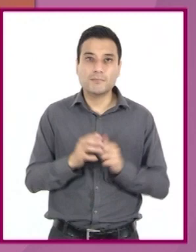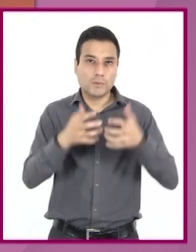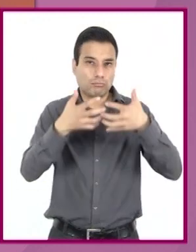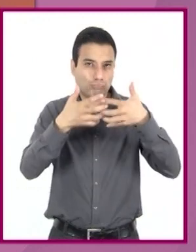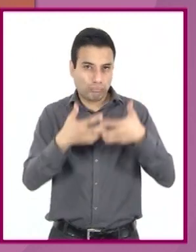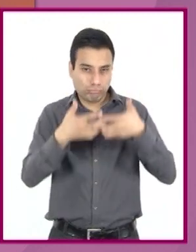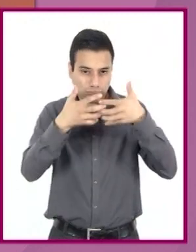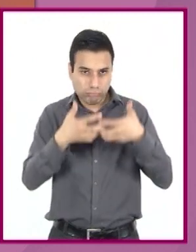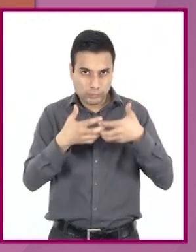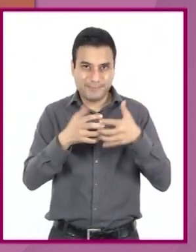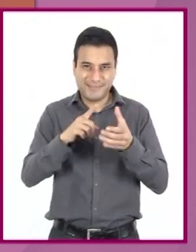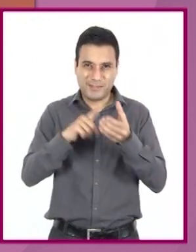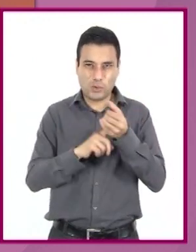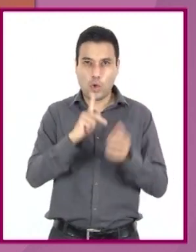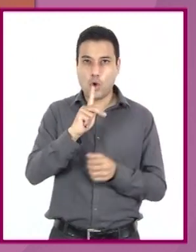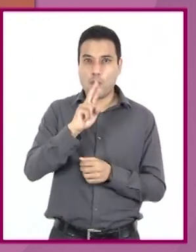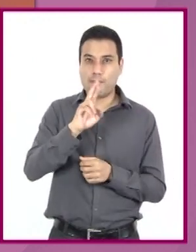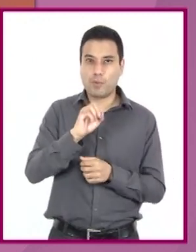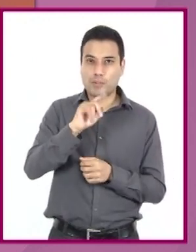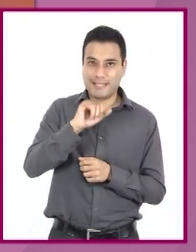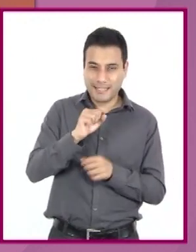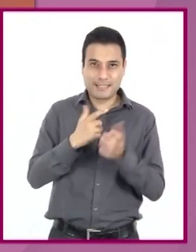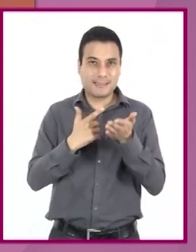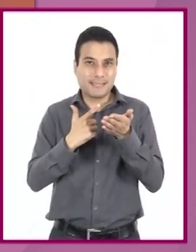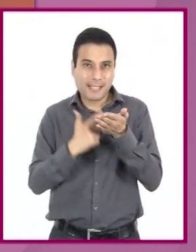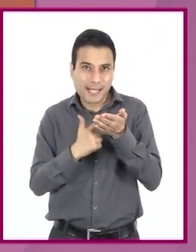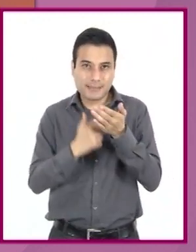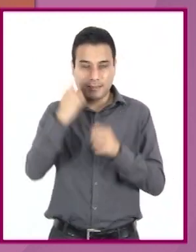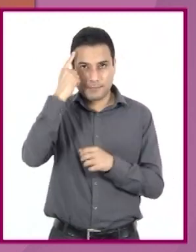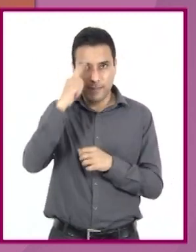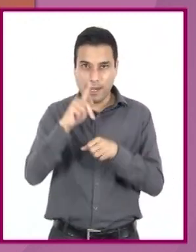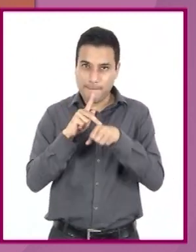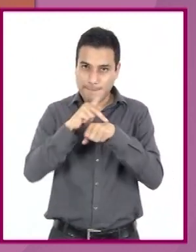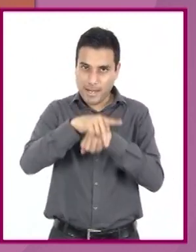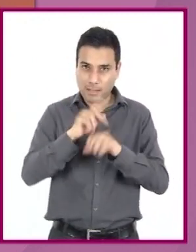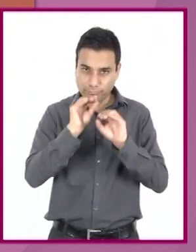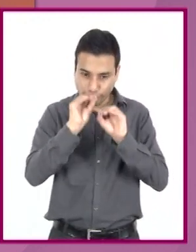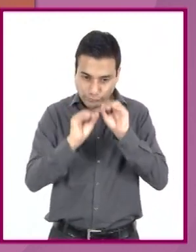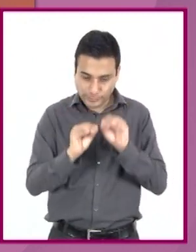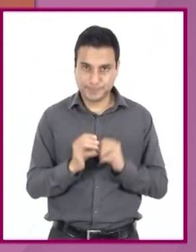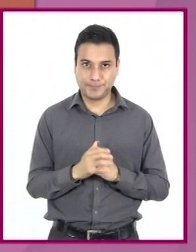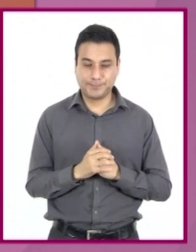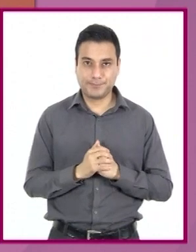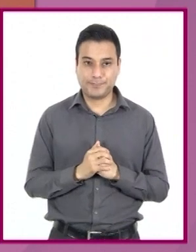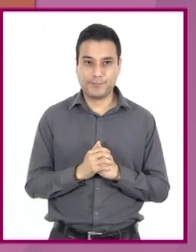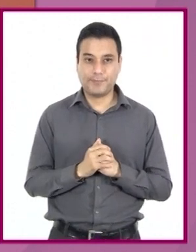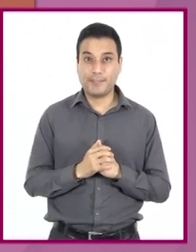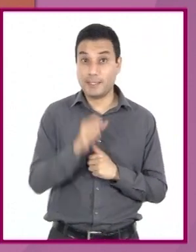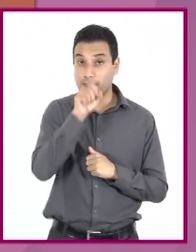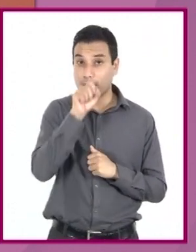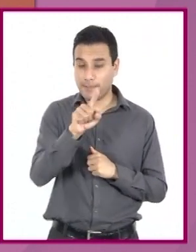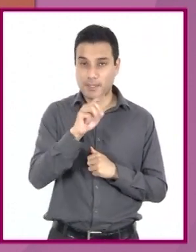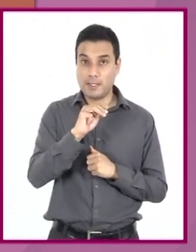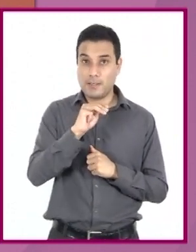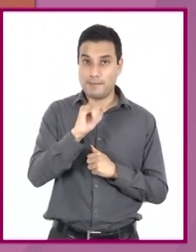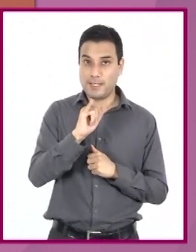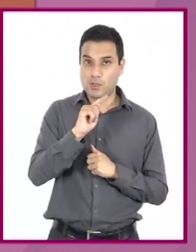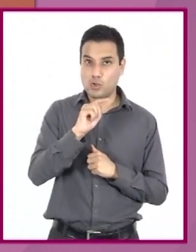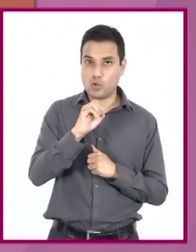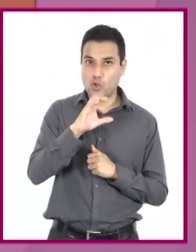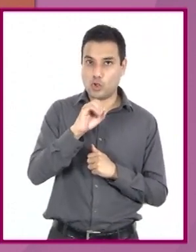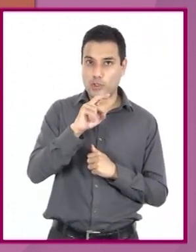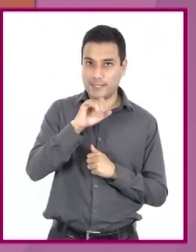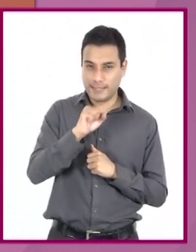empaqueta y distribuye proteínas y lípidos para formar las membranas de otros organelos, las mitocondrias, que ayudan a